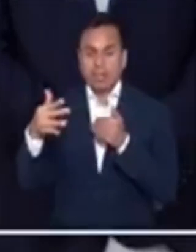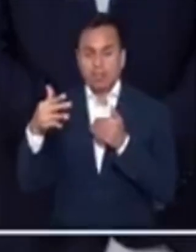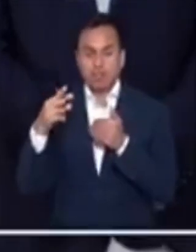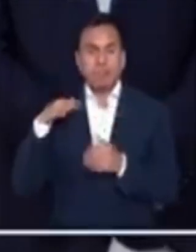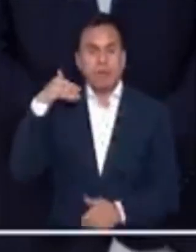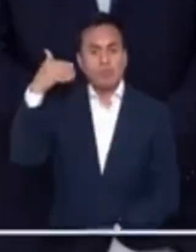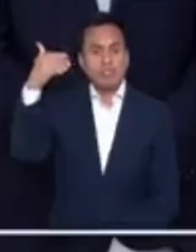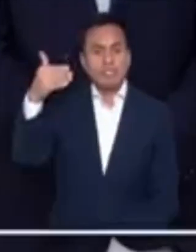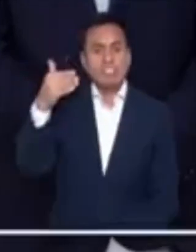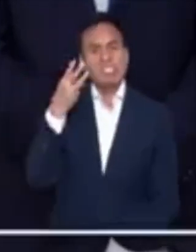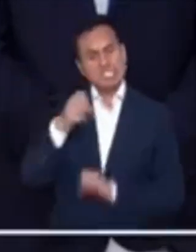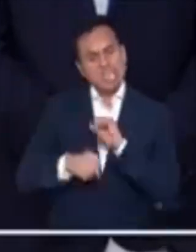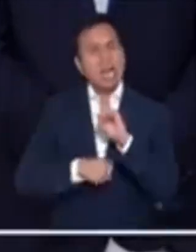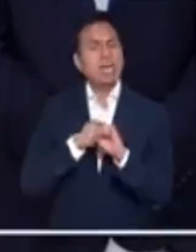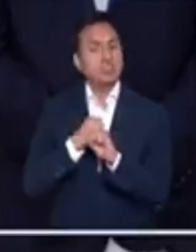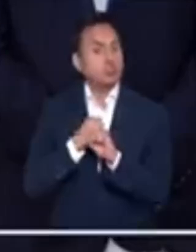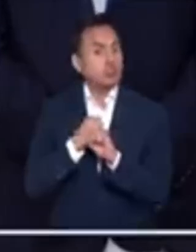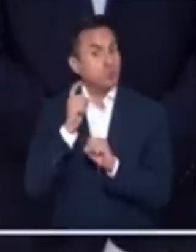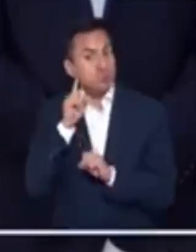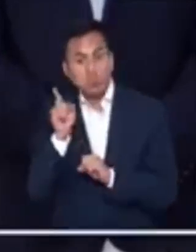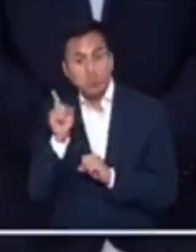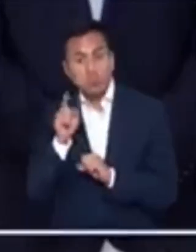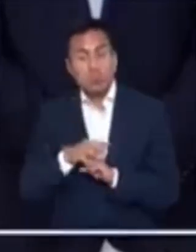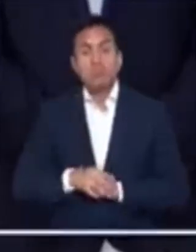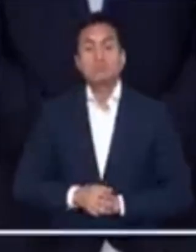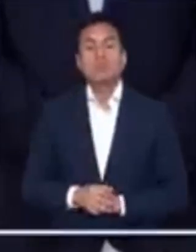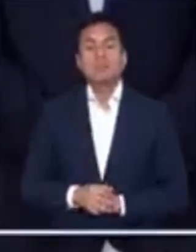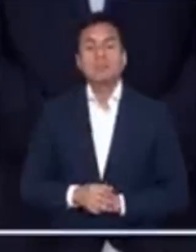en unos 3 años, ¿verdad?